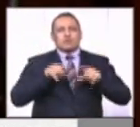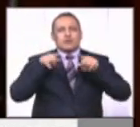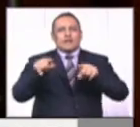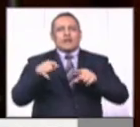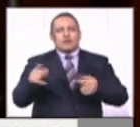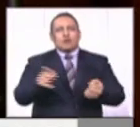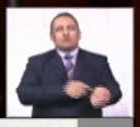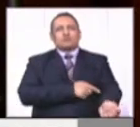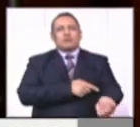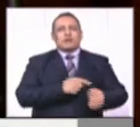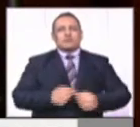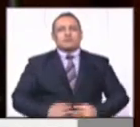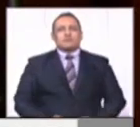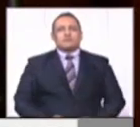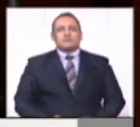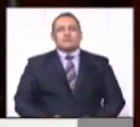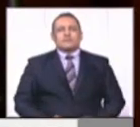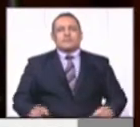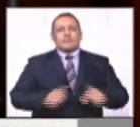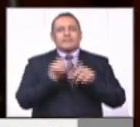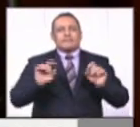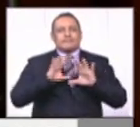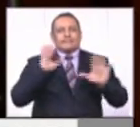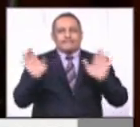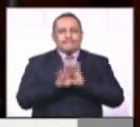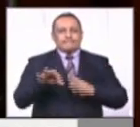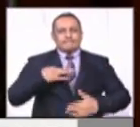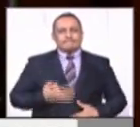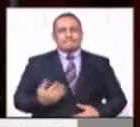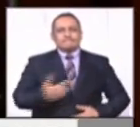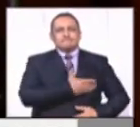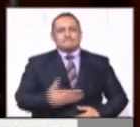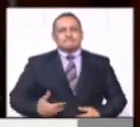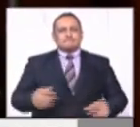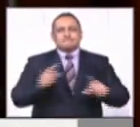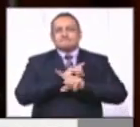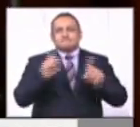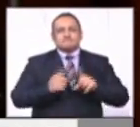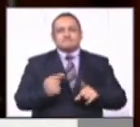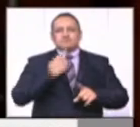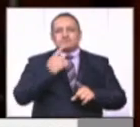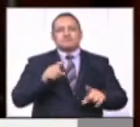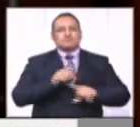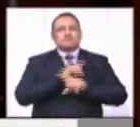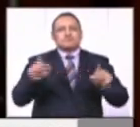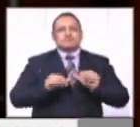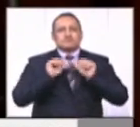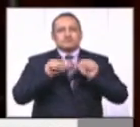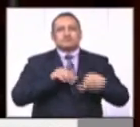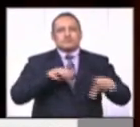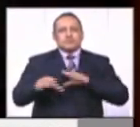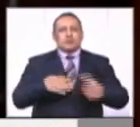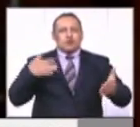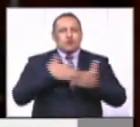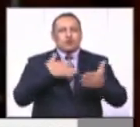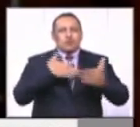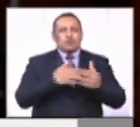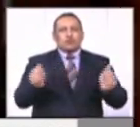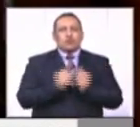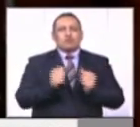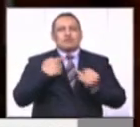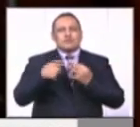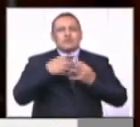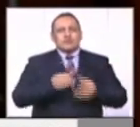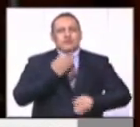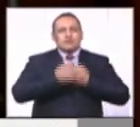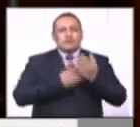está acostumbrado felizmente señor presidente ya no está ya no va a seguir haciendo daño con sus mensajes